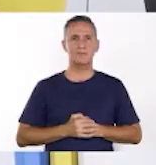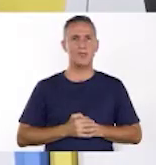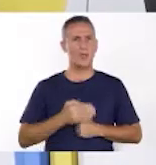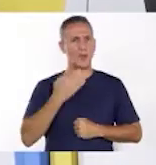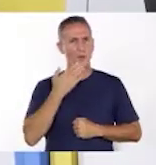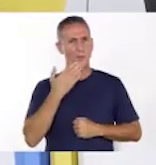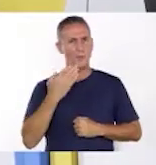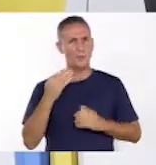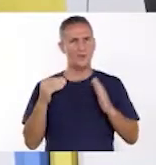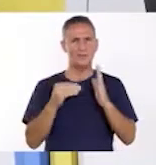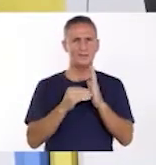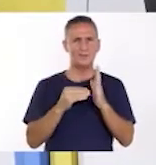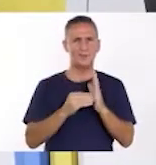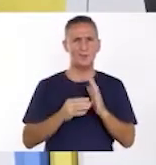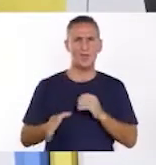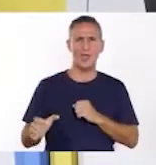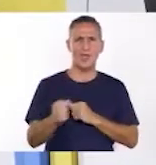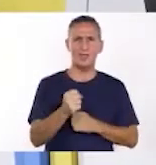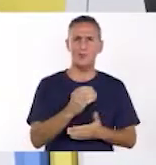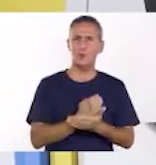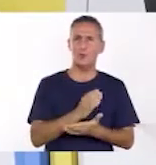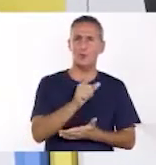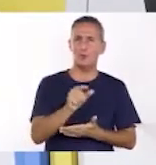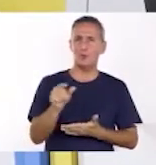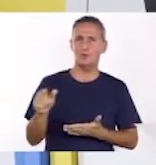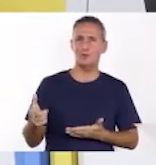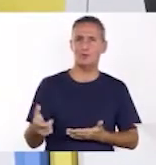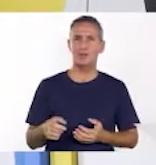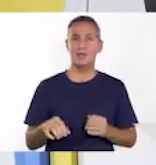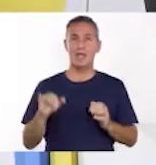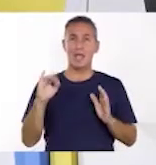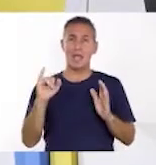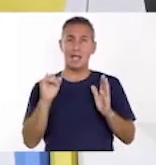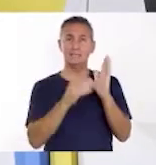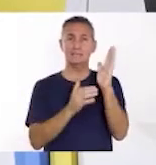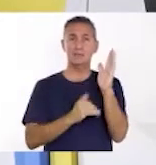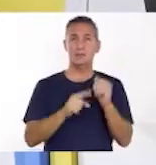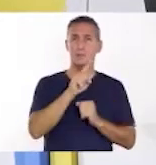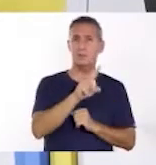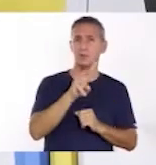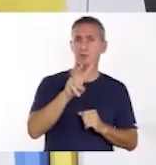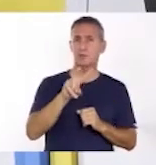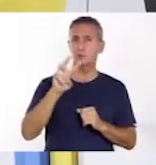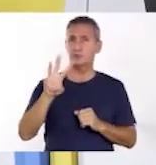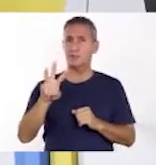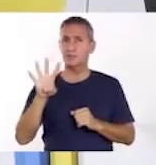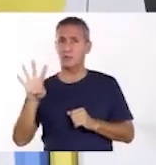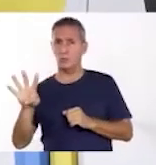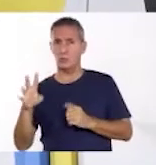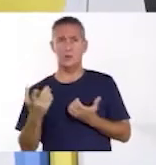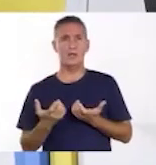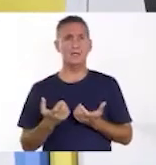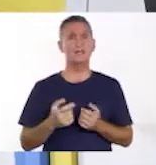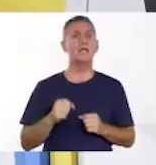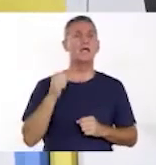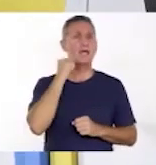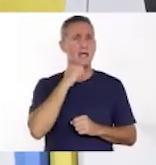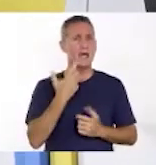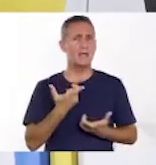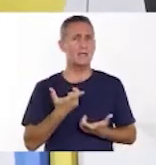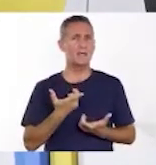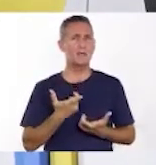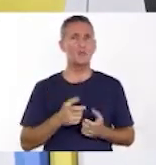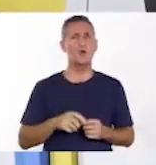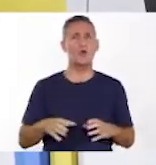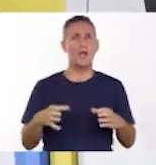Buenas tardes a todos los estudiantes de los semestres primero, segundo, tercero y cuarto, y también